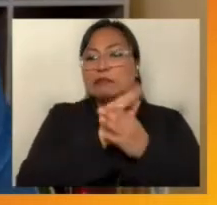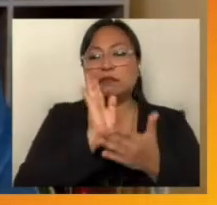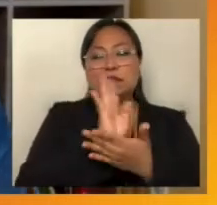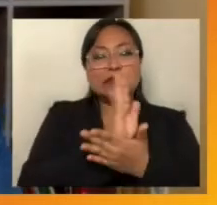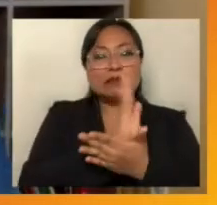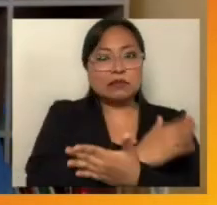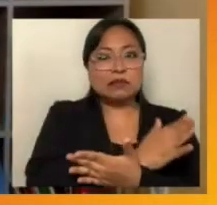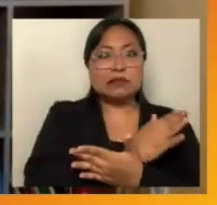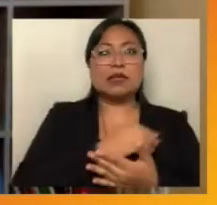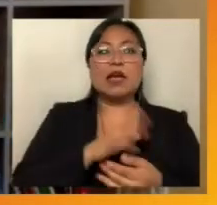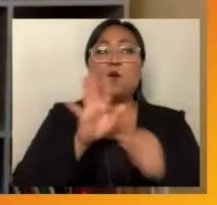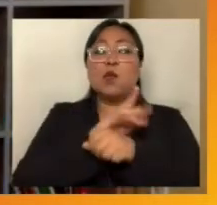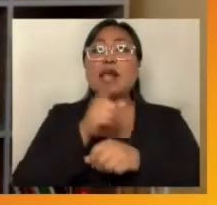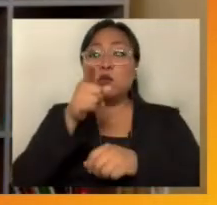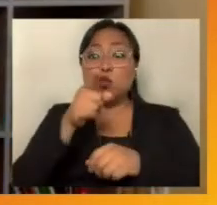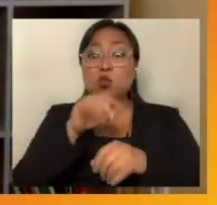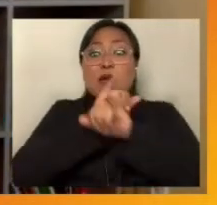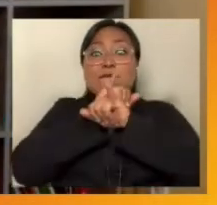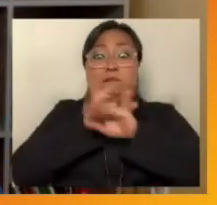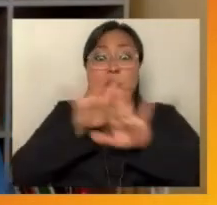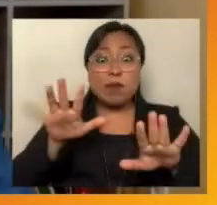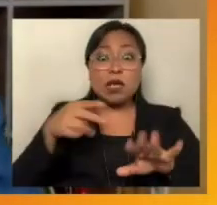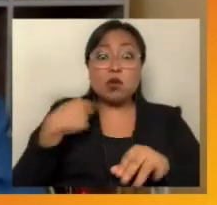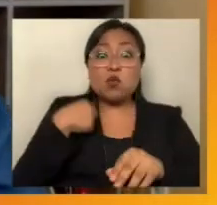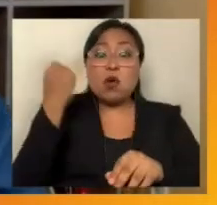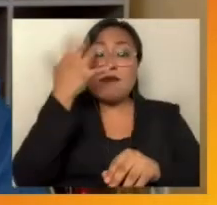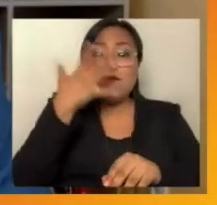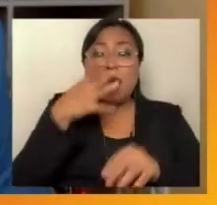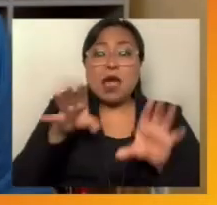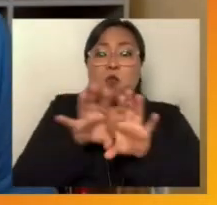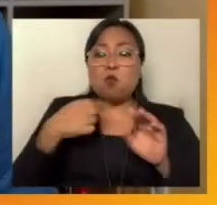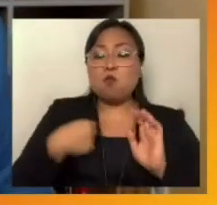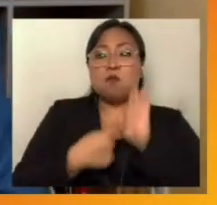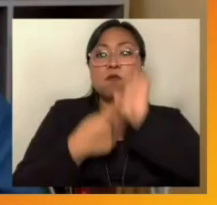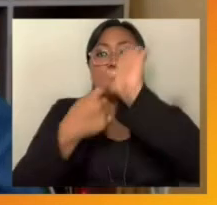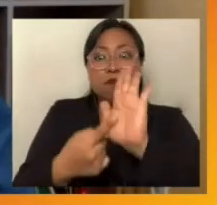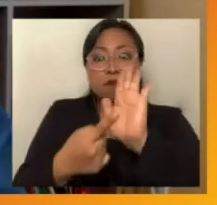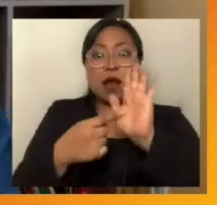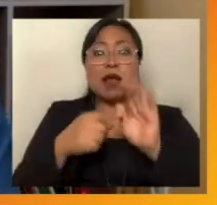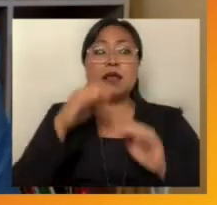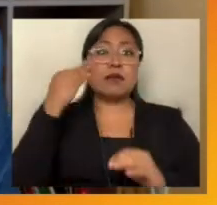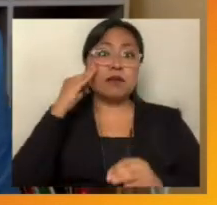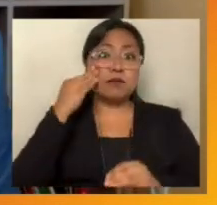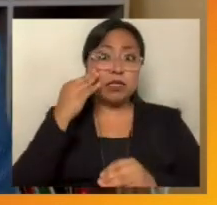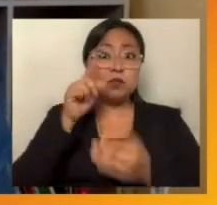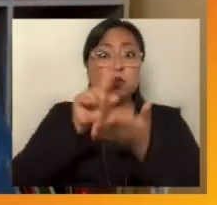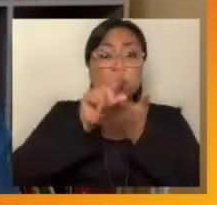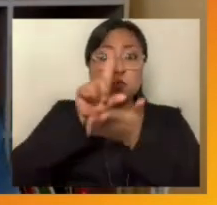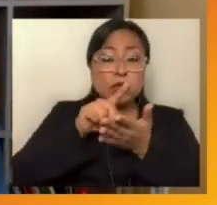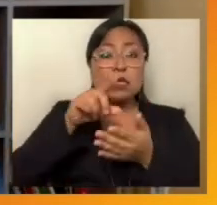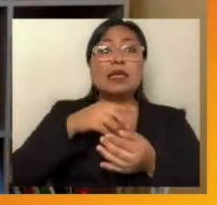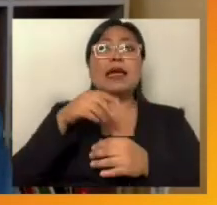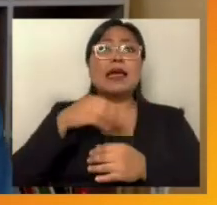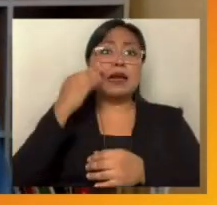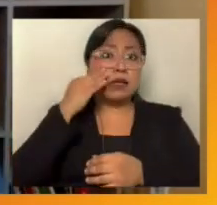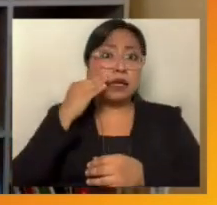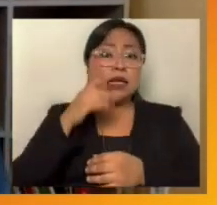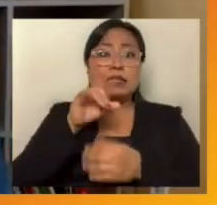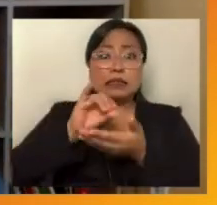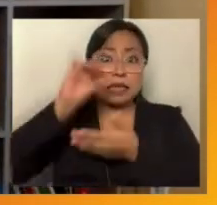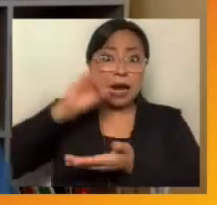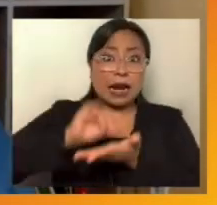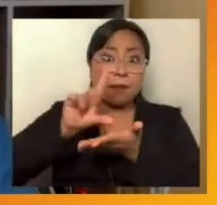Tu contenido y tu imagen en redes sociales no se miden por el número de likes ni por el número